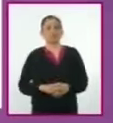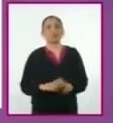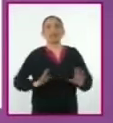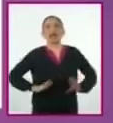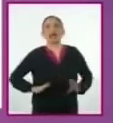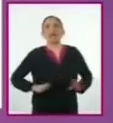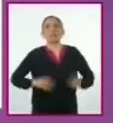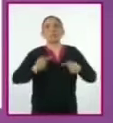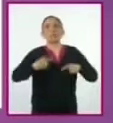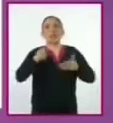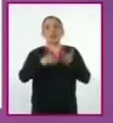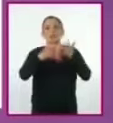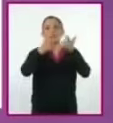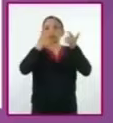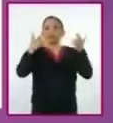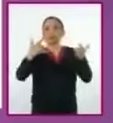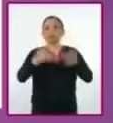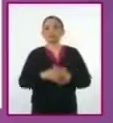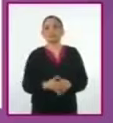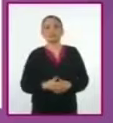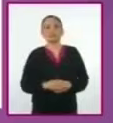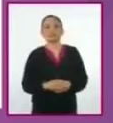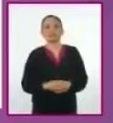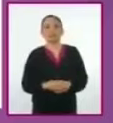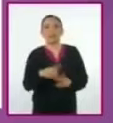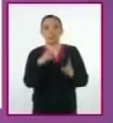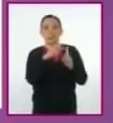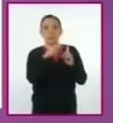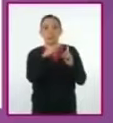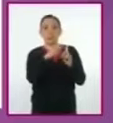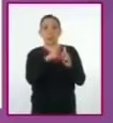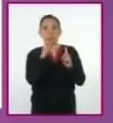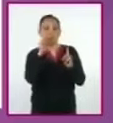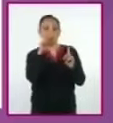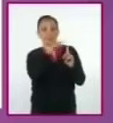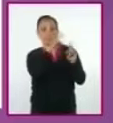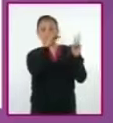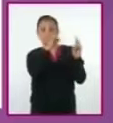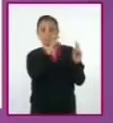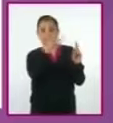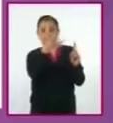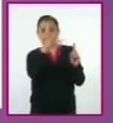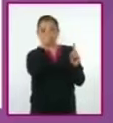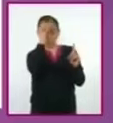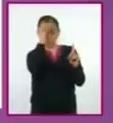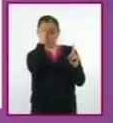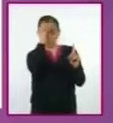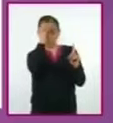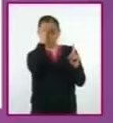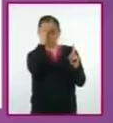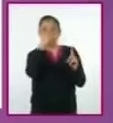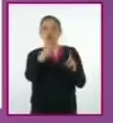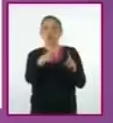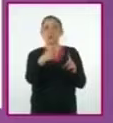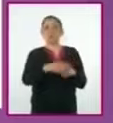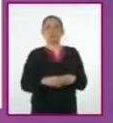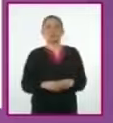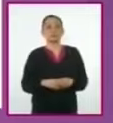Características de los personajes. El primer rubro que vamos a aprender es nombre.